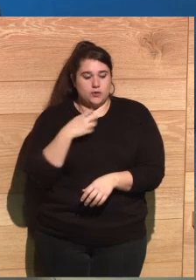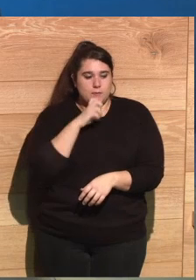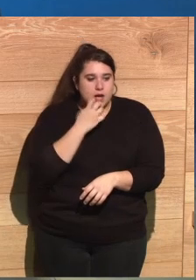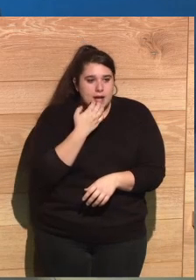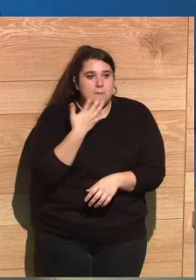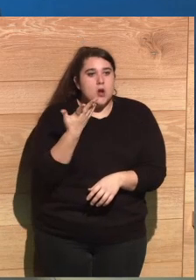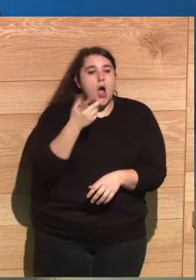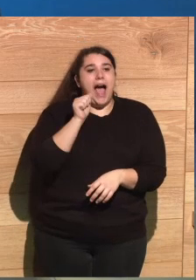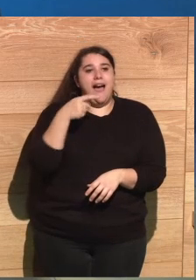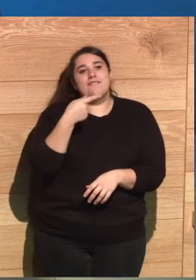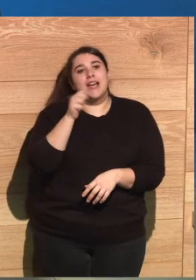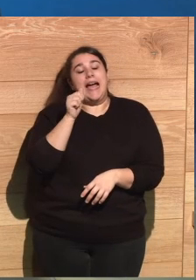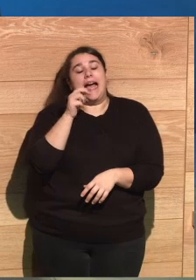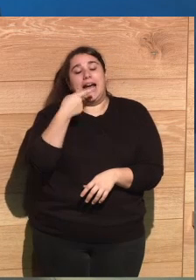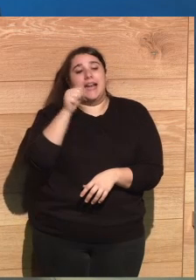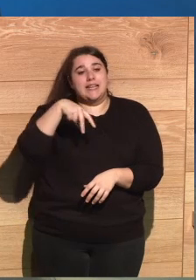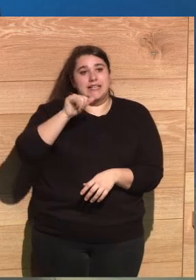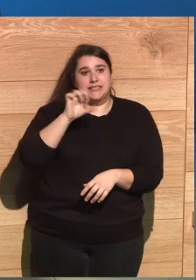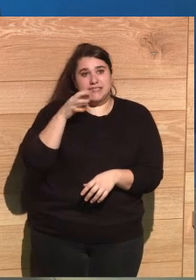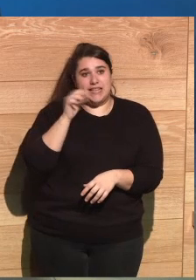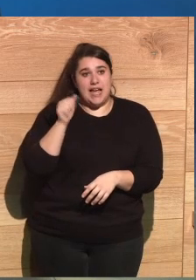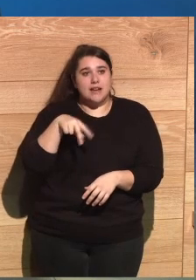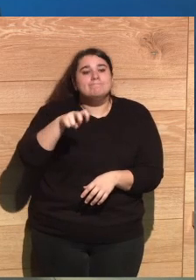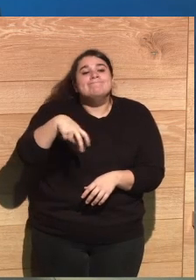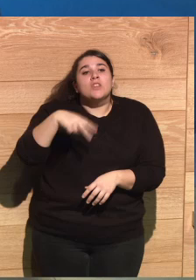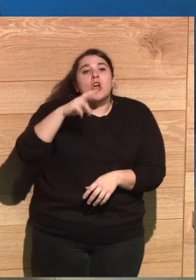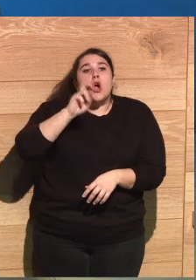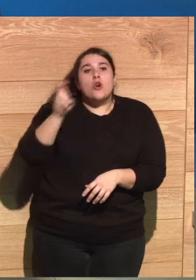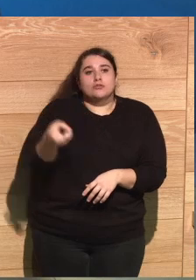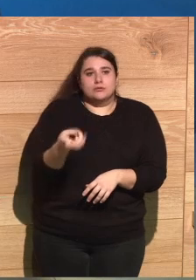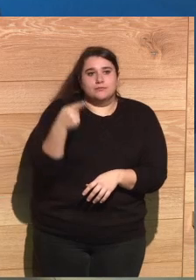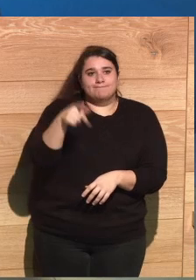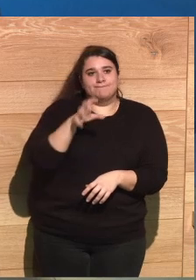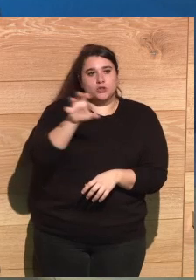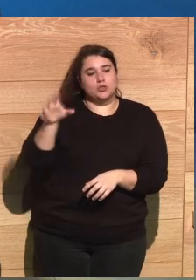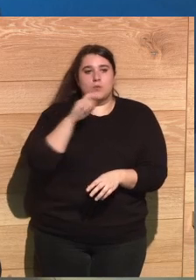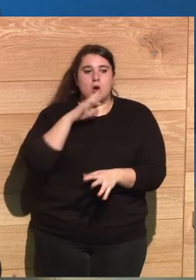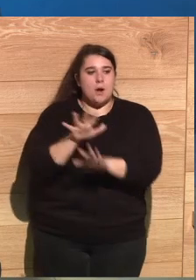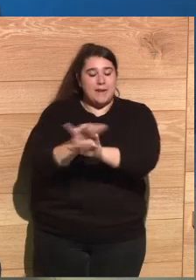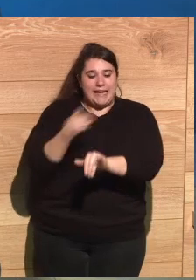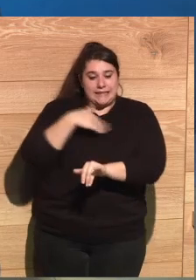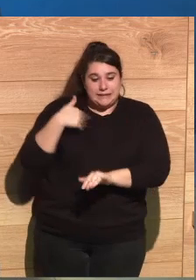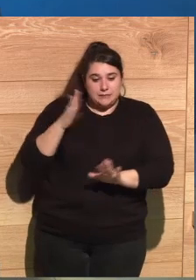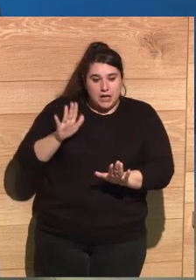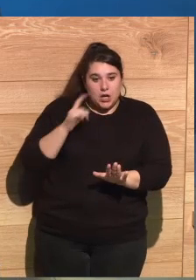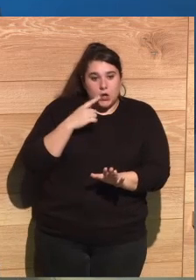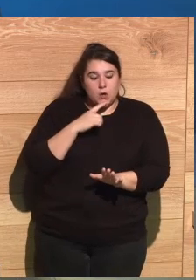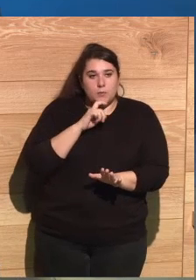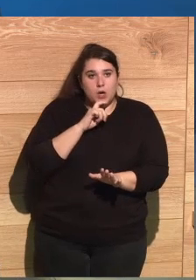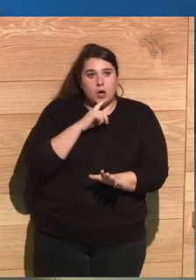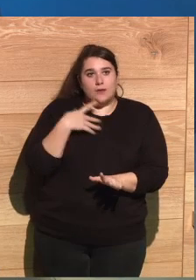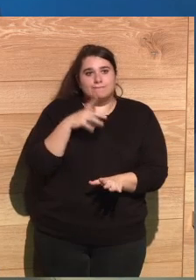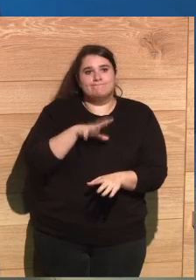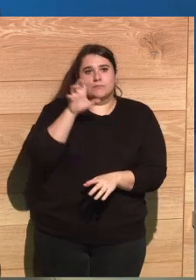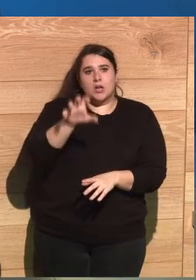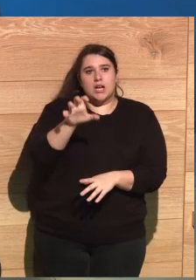Afganistán, mayoritariamente en manos de los talibanes ahora mismo, o bien sea Irak, convertido después de la experiencia del Daesh en un